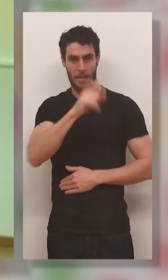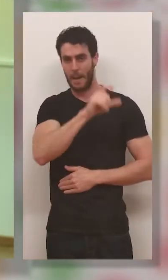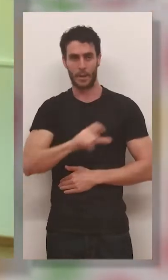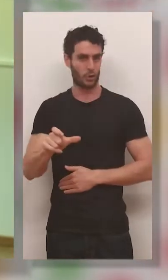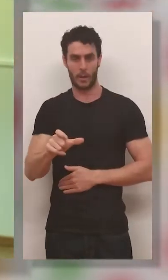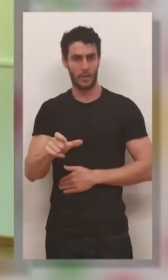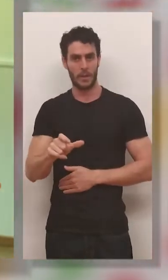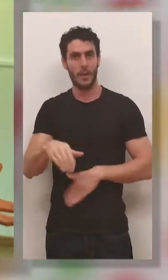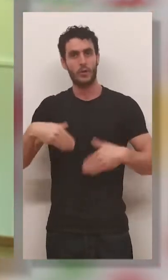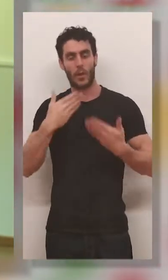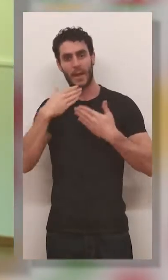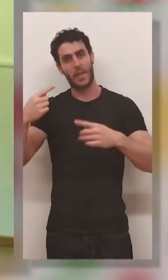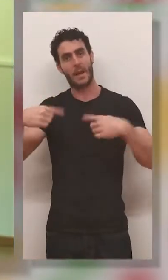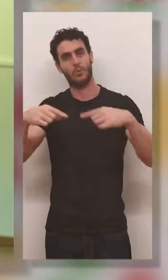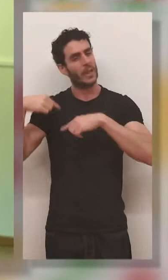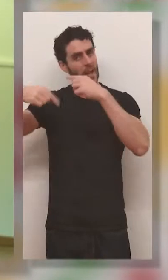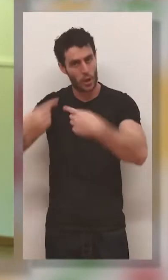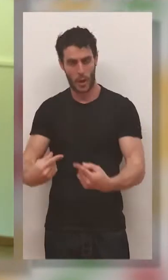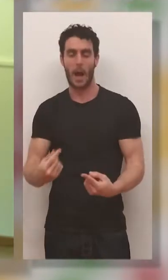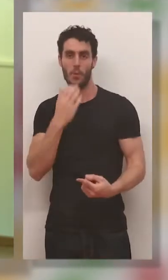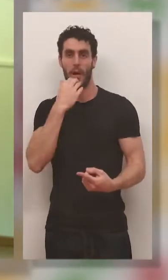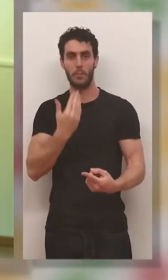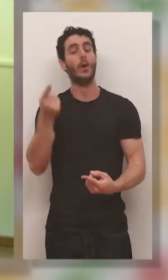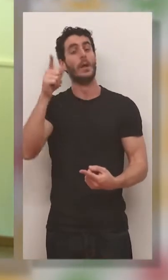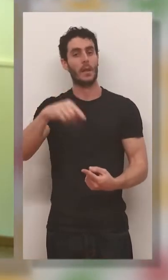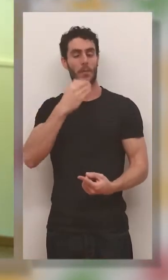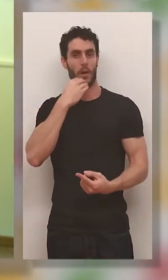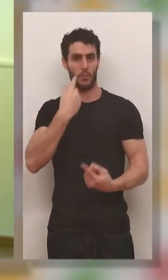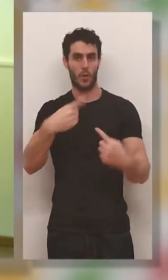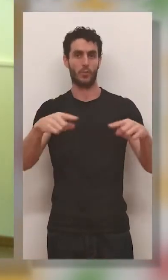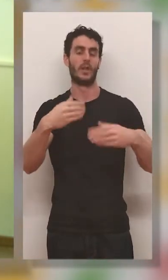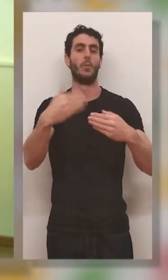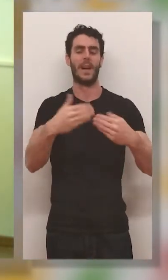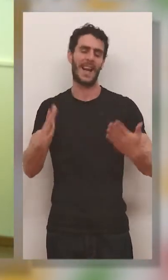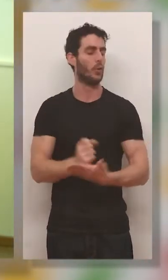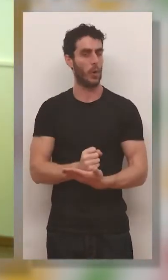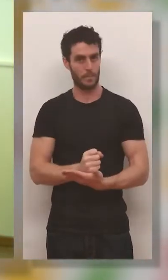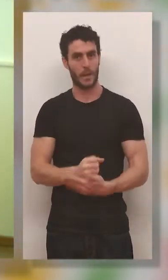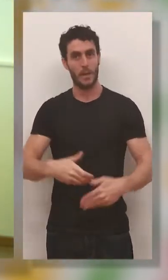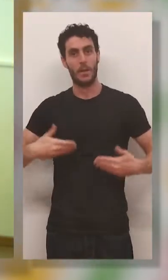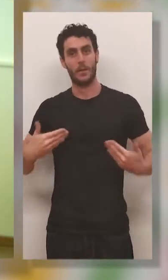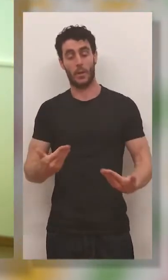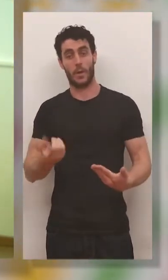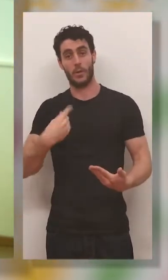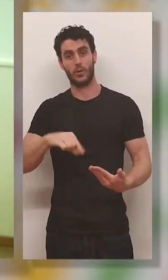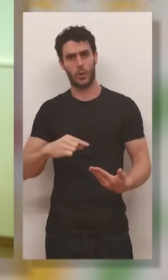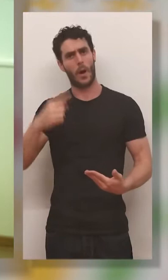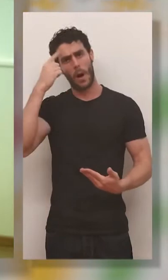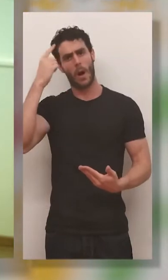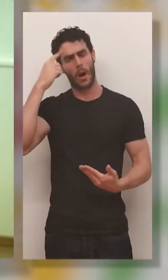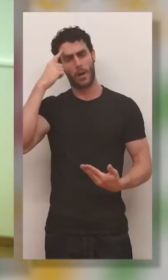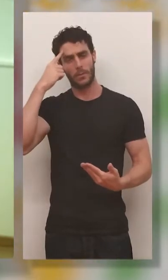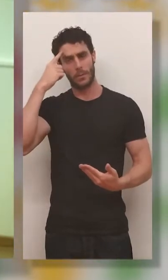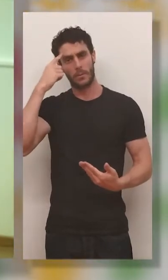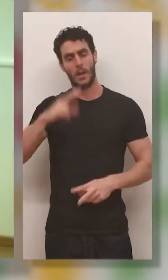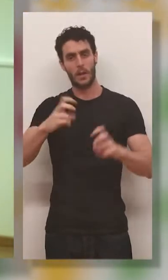música tradicional hasta la música moderna. Entonces, estamos fielmente convencidos de que